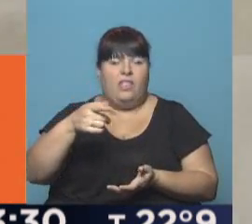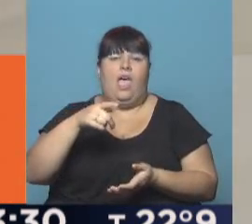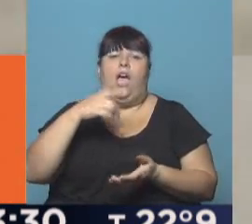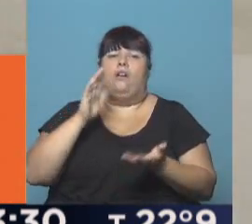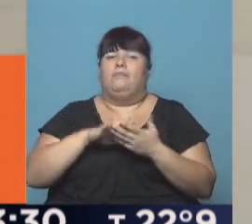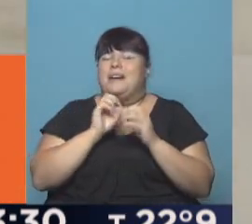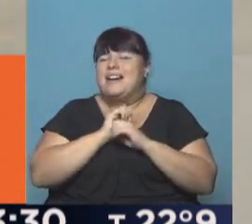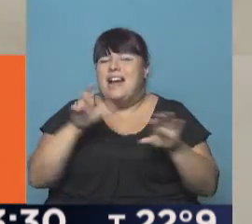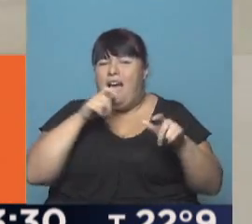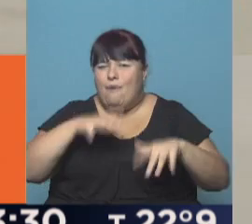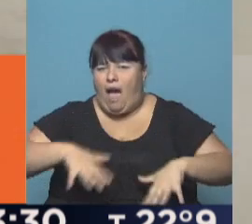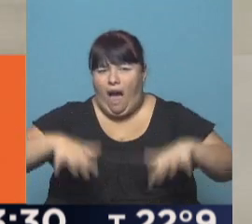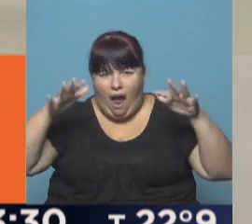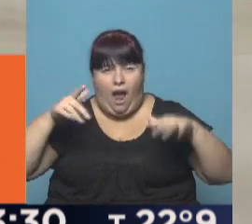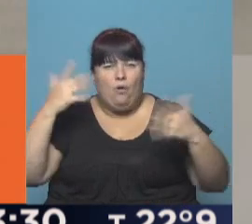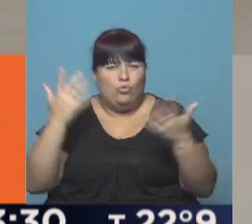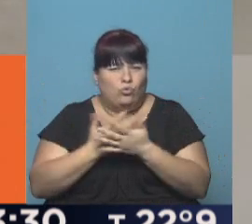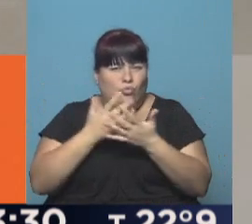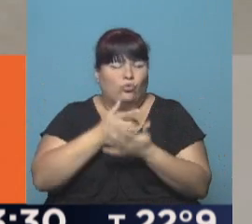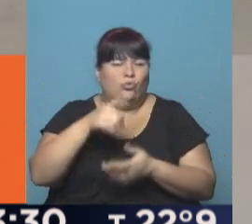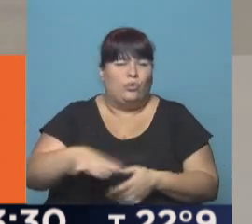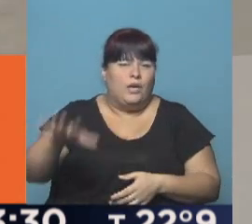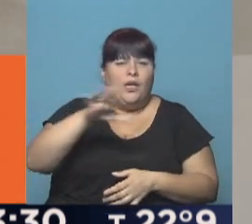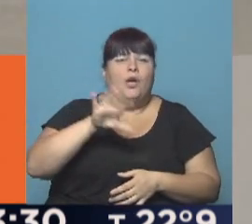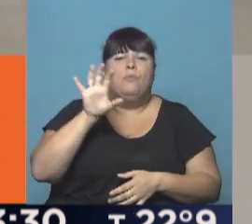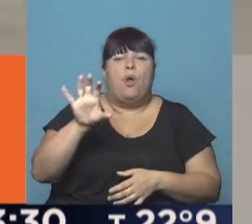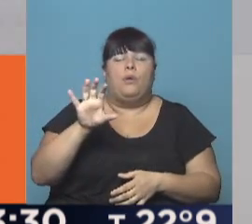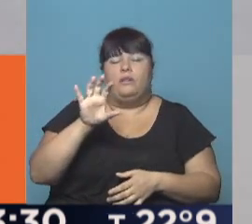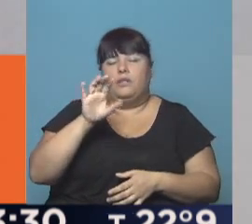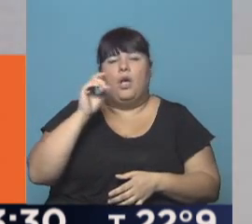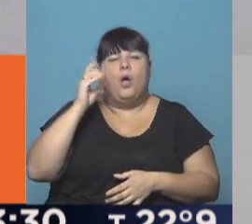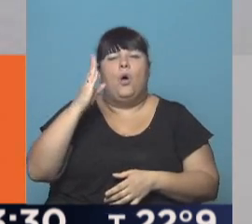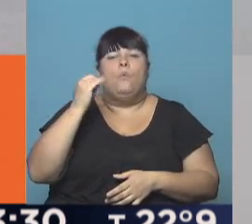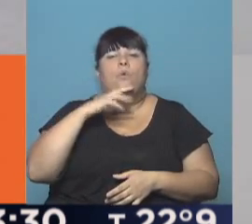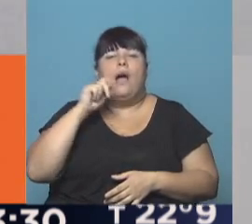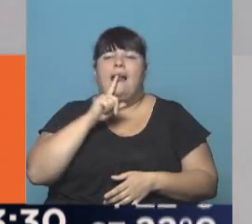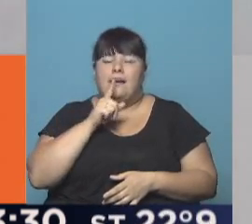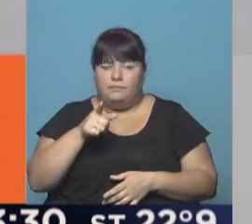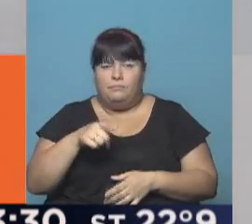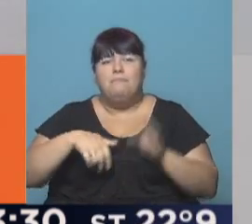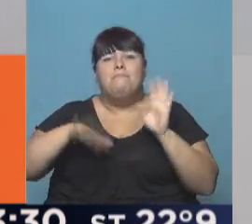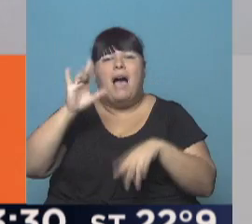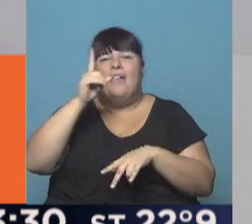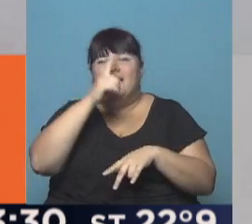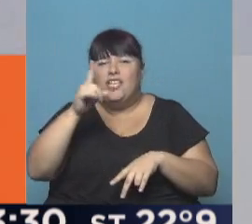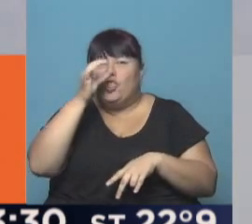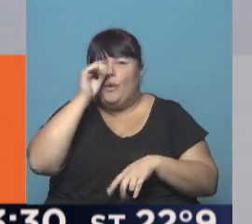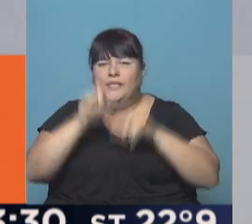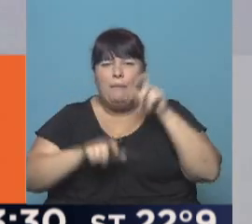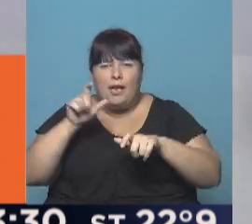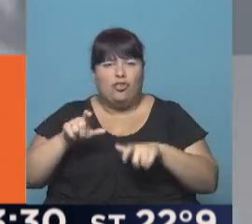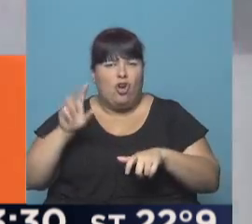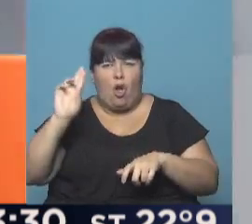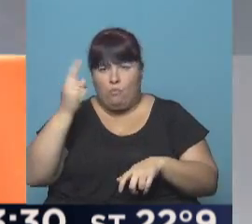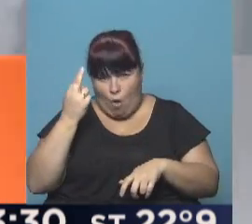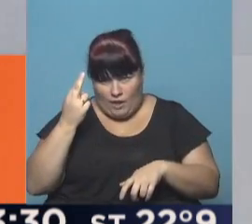de las graves inundaciones que están acosando la provincia de Gujarat. Allí más de 120 personas